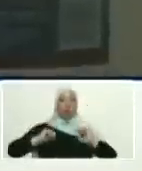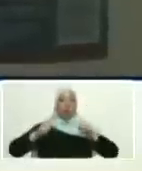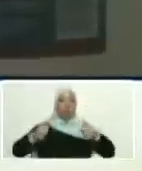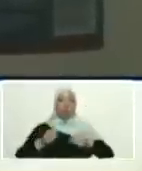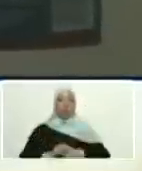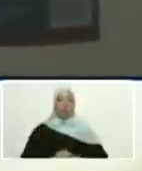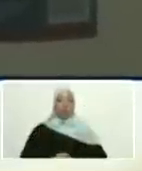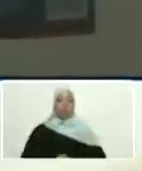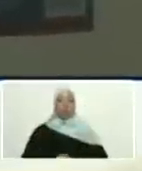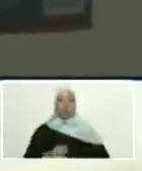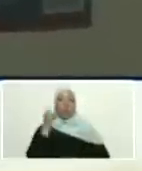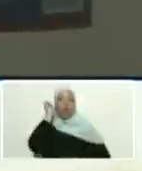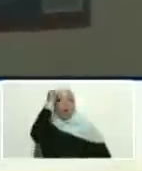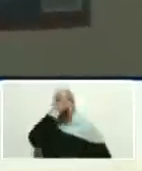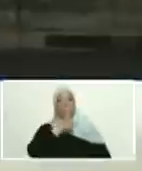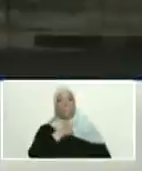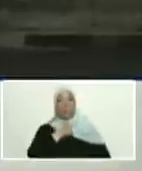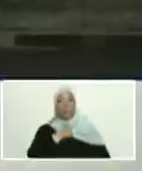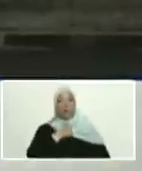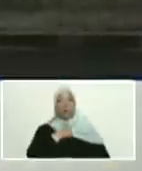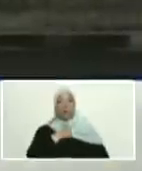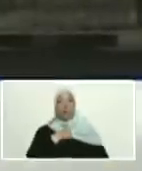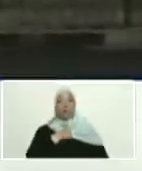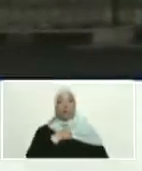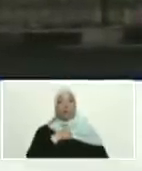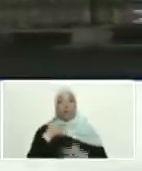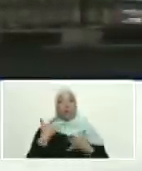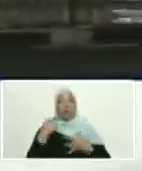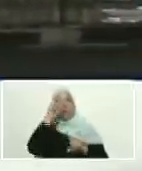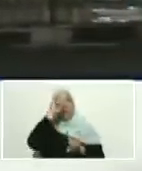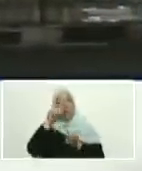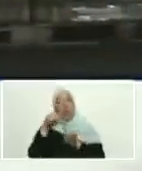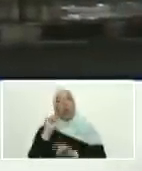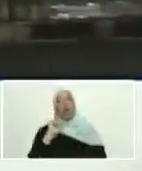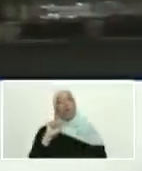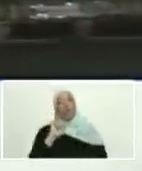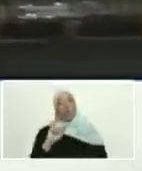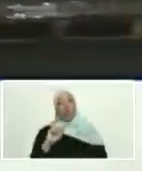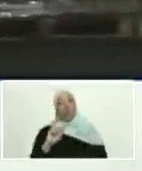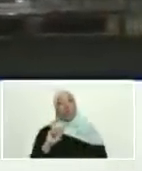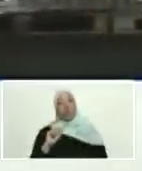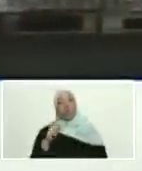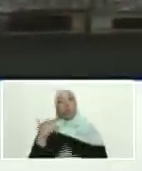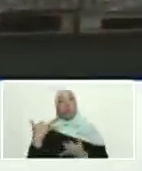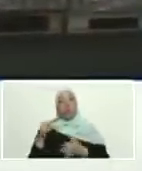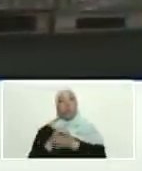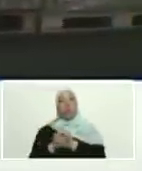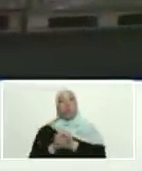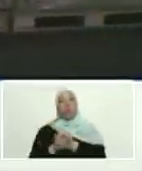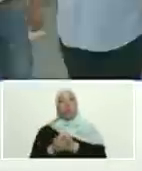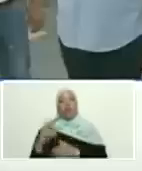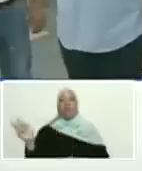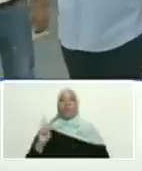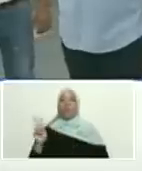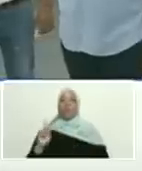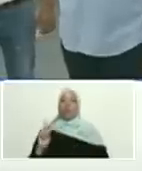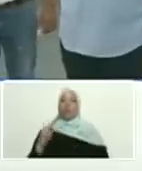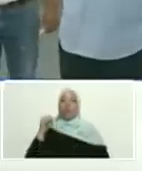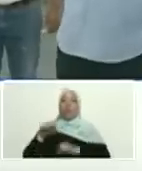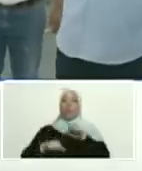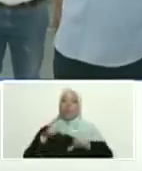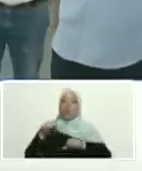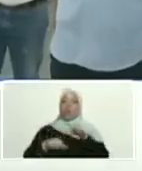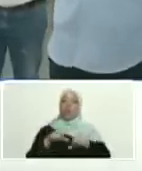de resistencia y ahora de renacimiento, ha logrado marcar la ruta del camino de la Venezuela del siglo